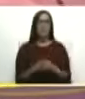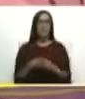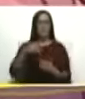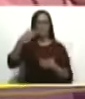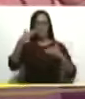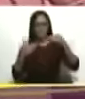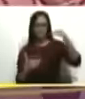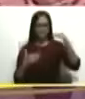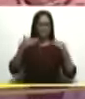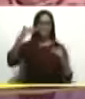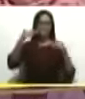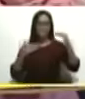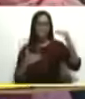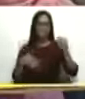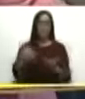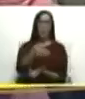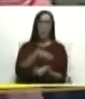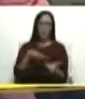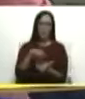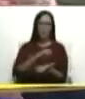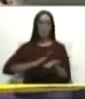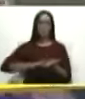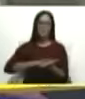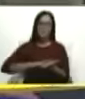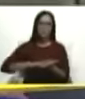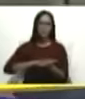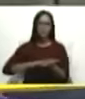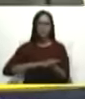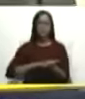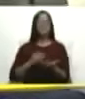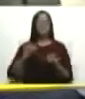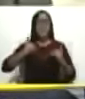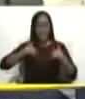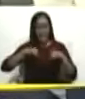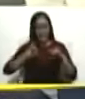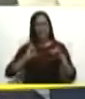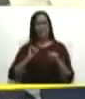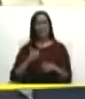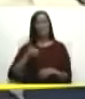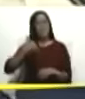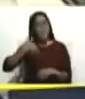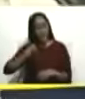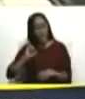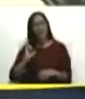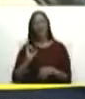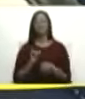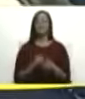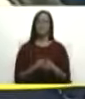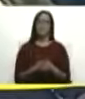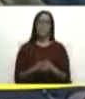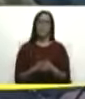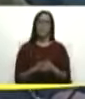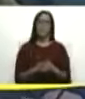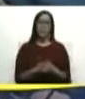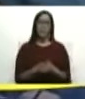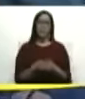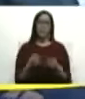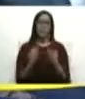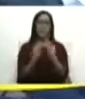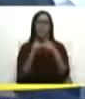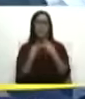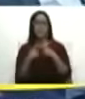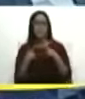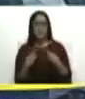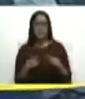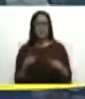desigualdades que existen, aún existen y que existían entre las distintas